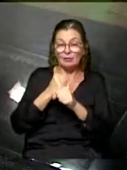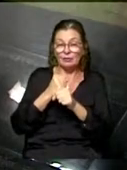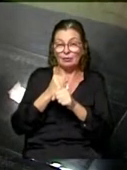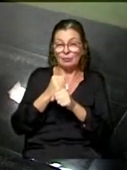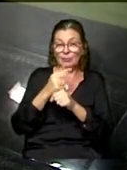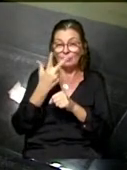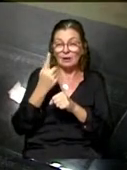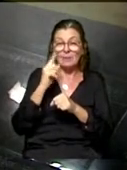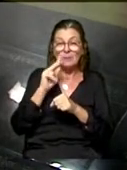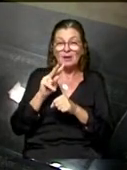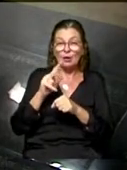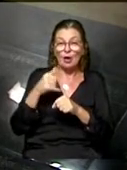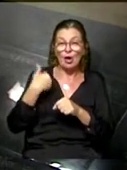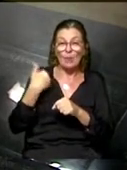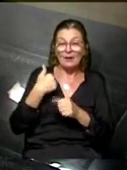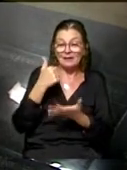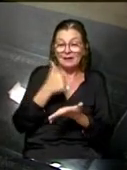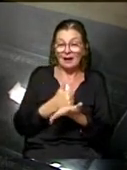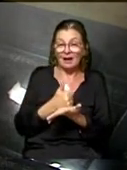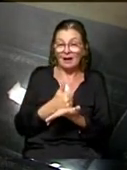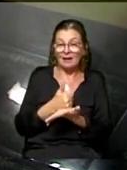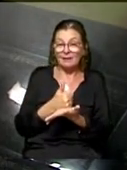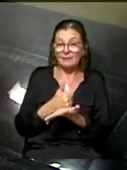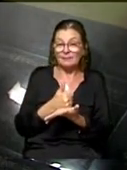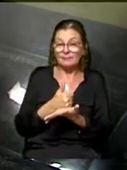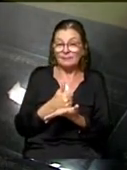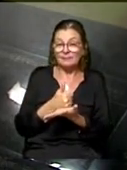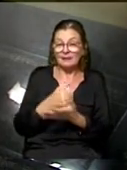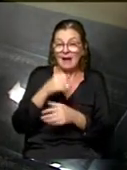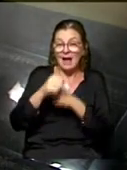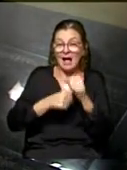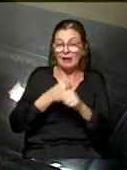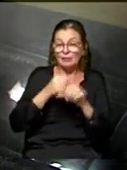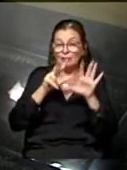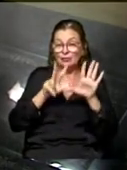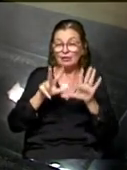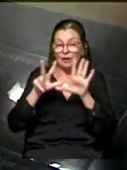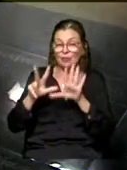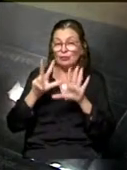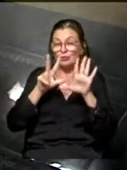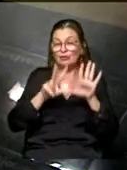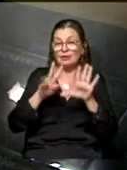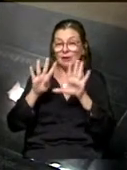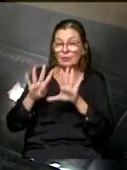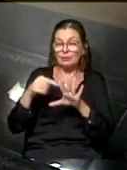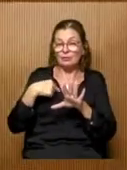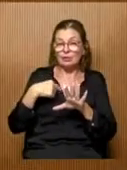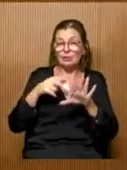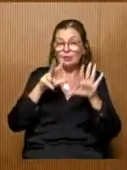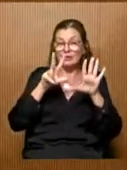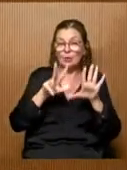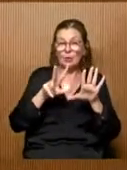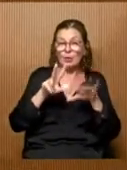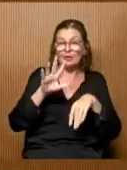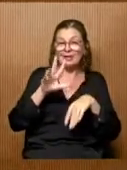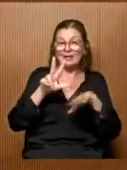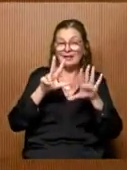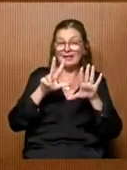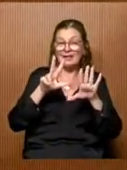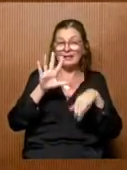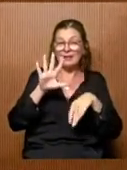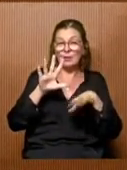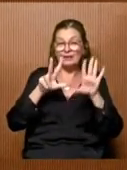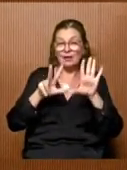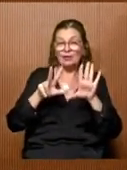Miro todos los jóvenes que hay acá, ¿no? Año 88, 89, yo tengo 58 años, era estudiante de la